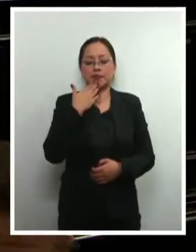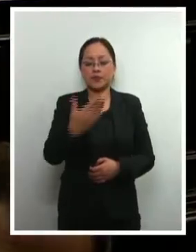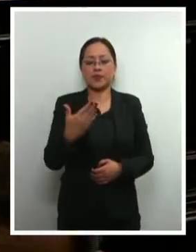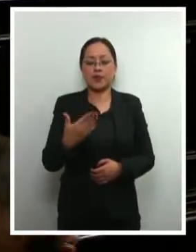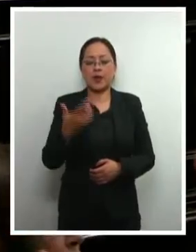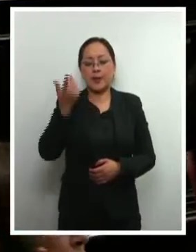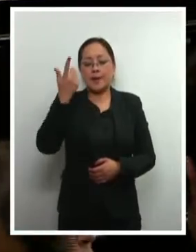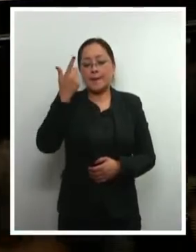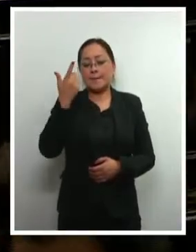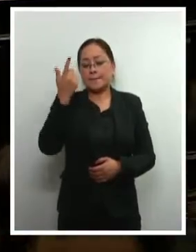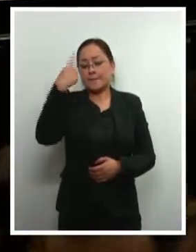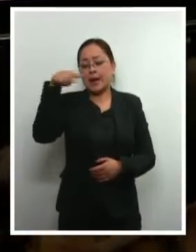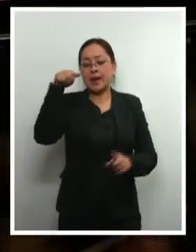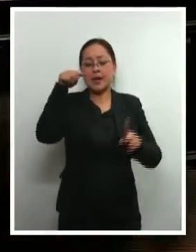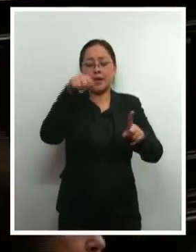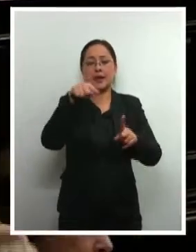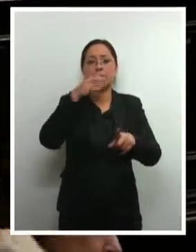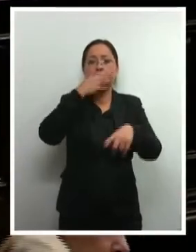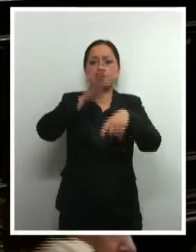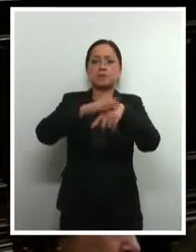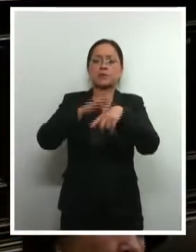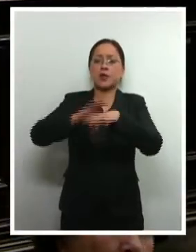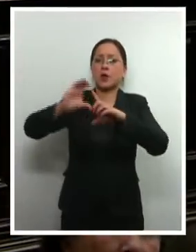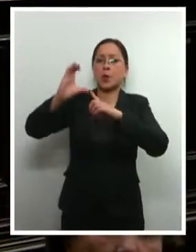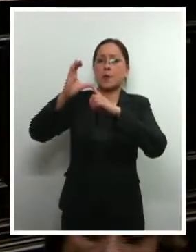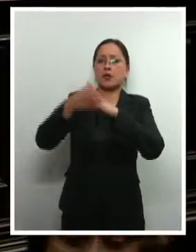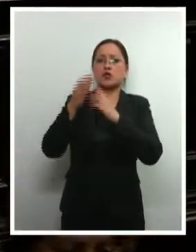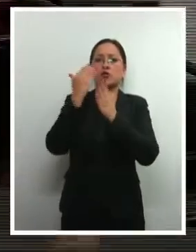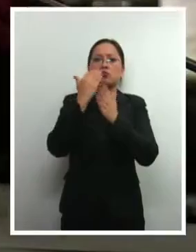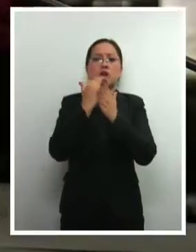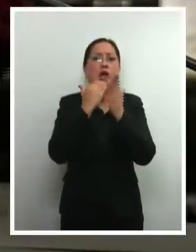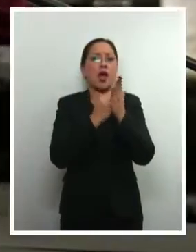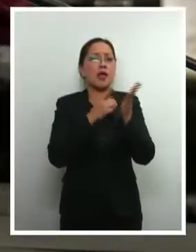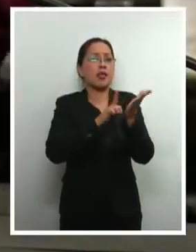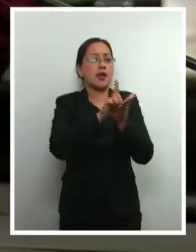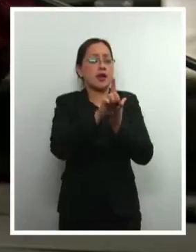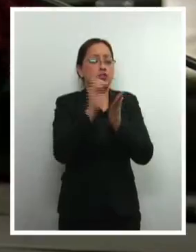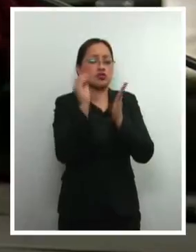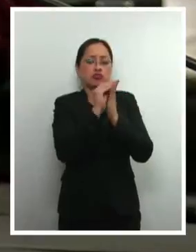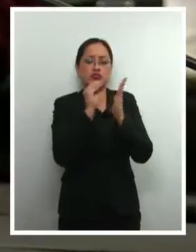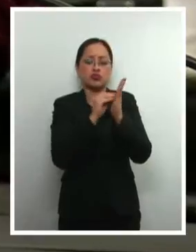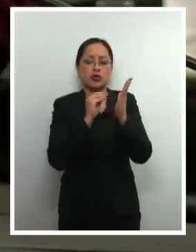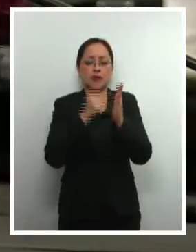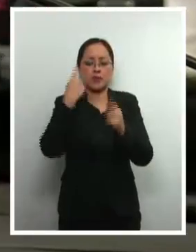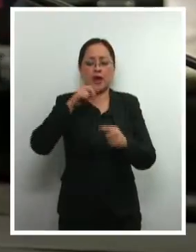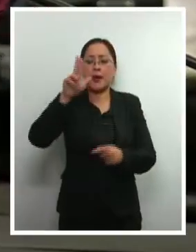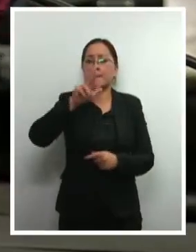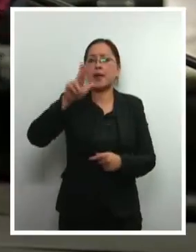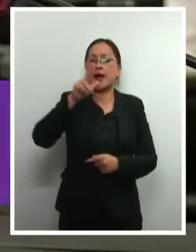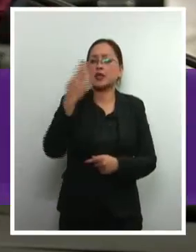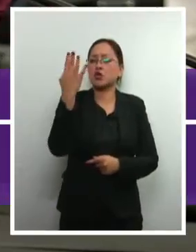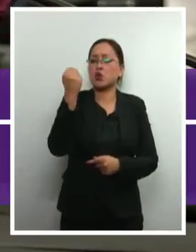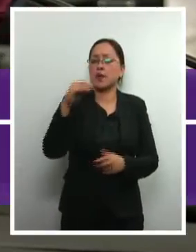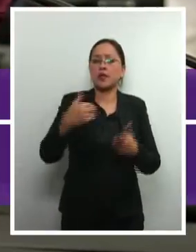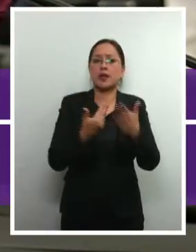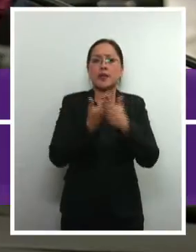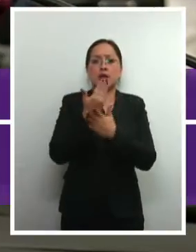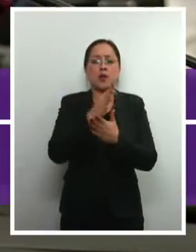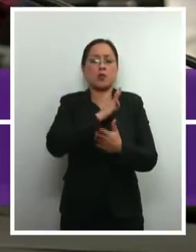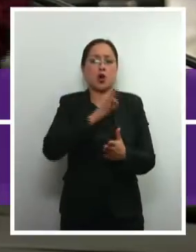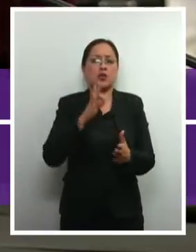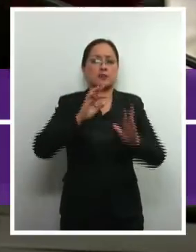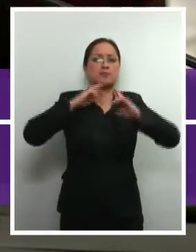bien para convocar a la Comisión Carta de Derechos para el martes a las 9 de la